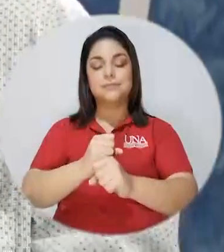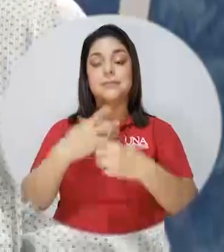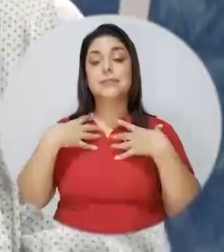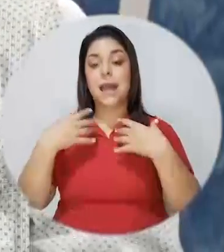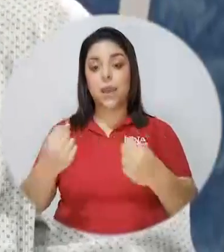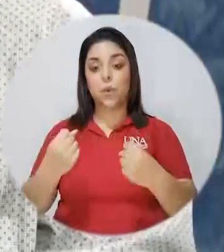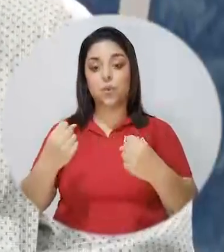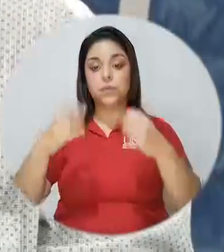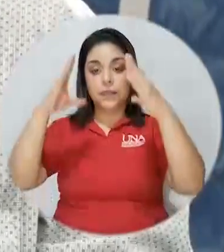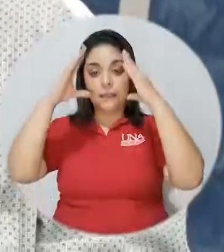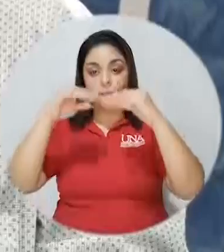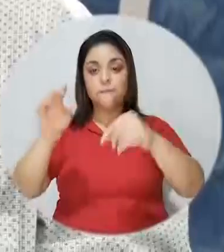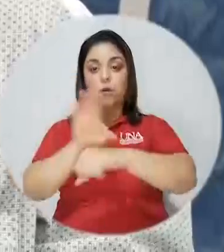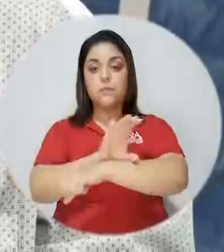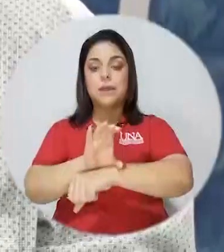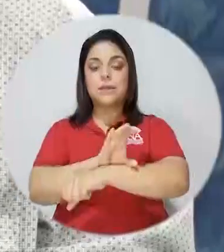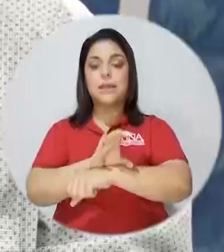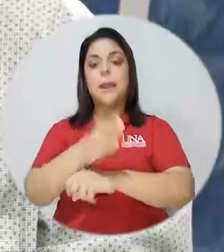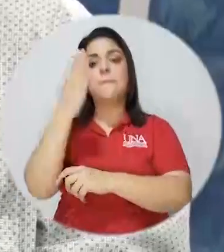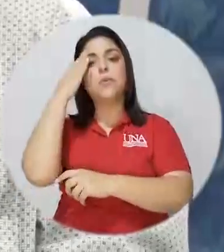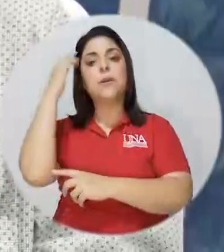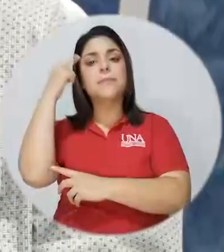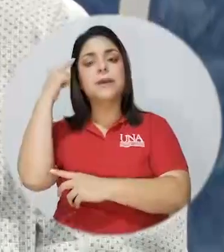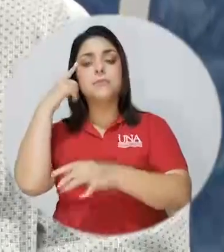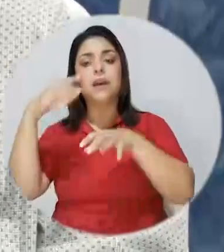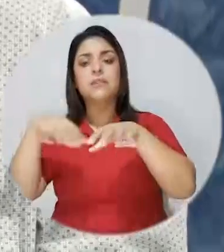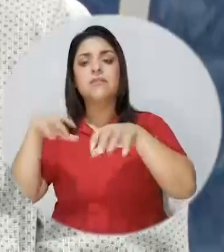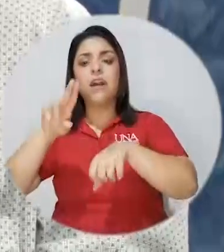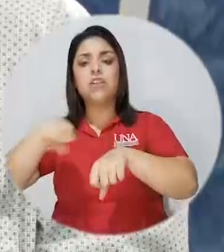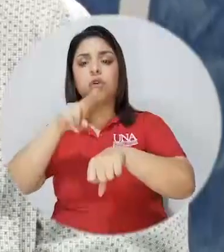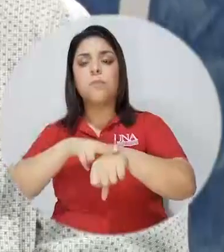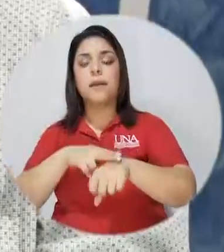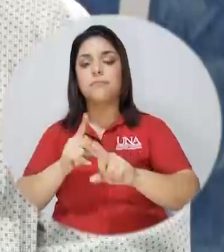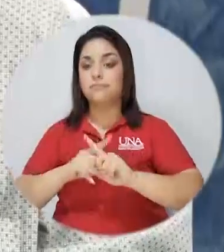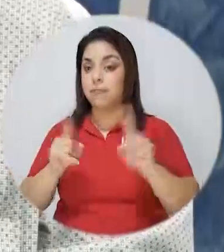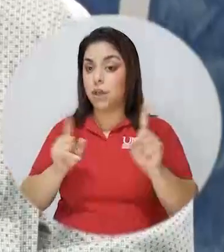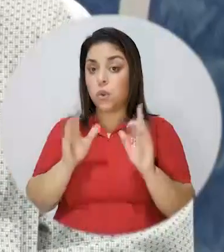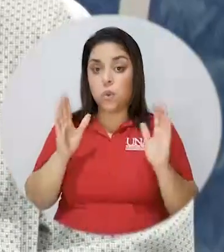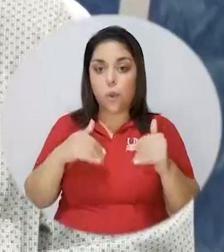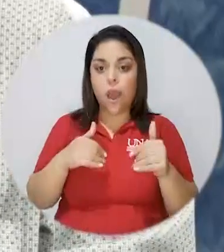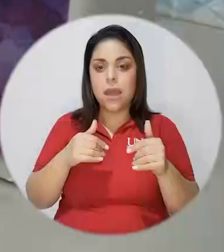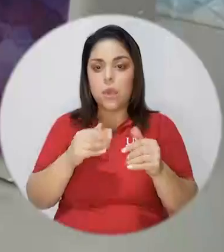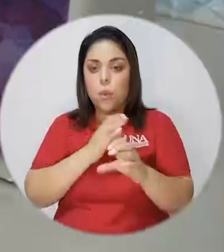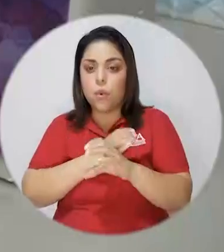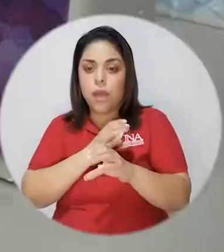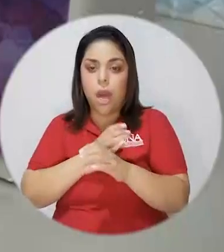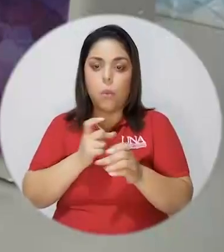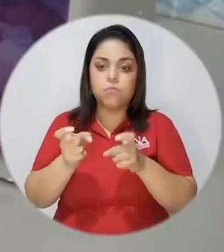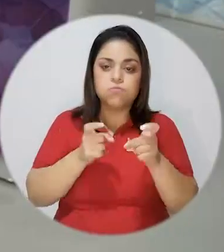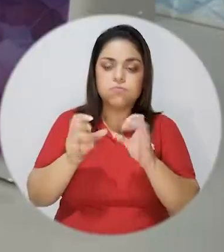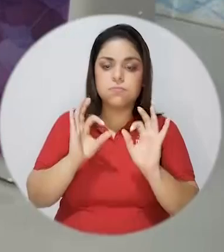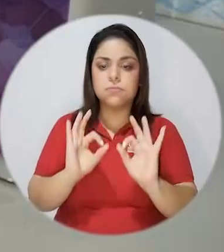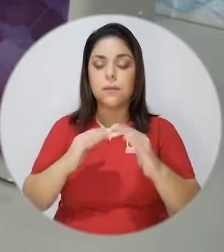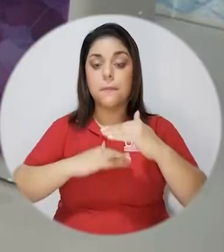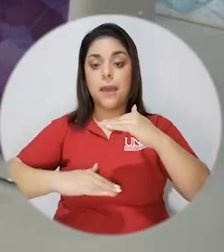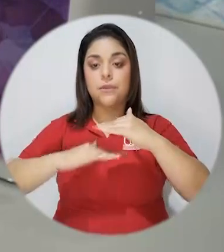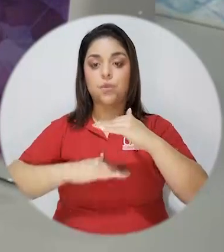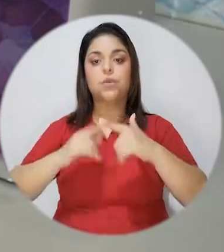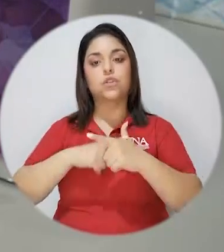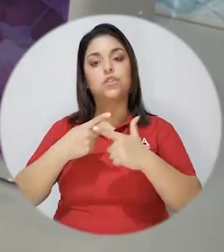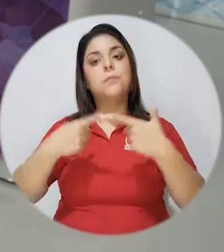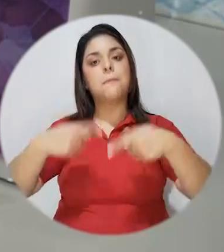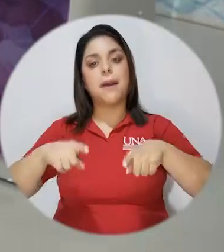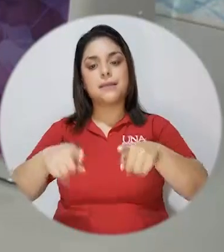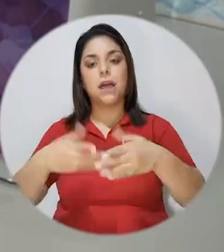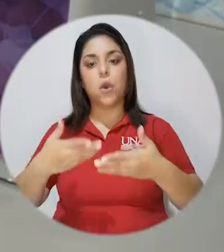para ese tipo de actividades que parecieran ser actividades ordinarias, pero que si no se tienen los cuidados básicos, pues